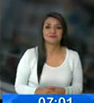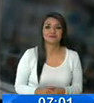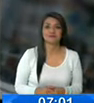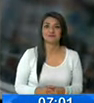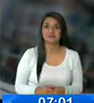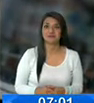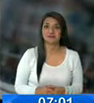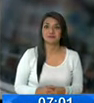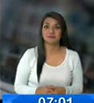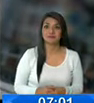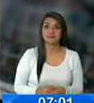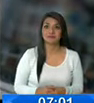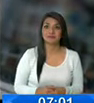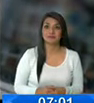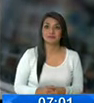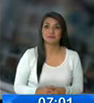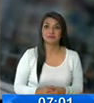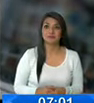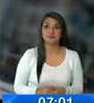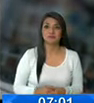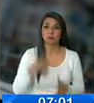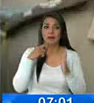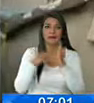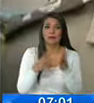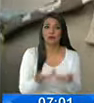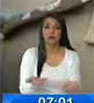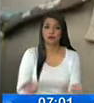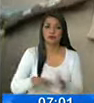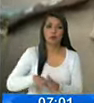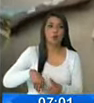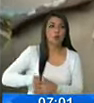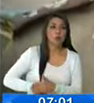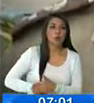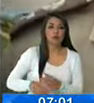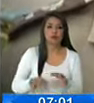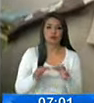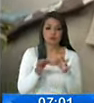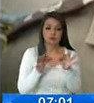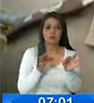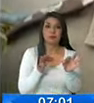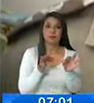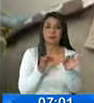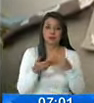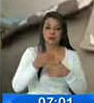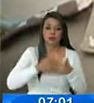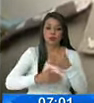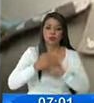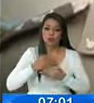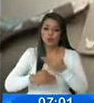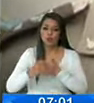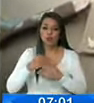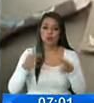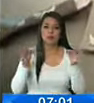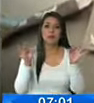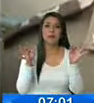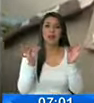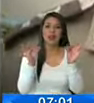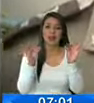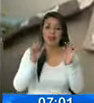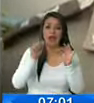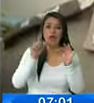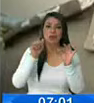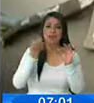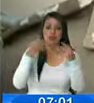hurto. Son métodos que ellos aplican, o esconderlos bajo papel aluminio, por ejemplo, también son otros métodos para que se pierda lo